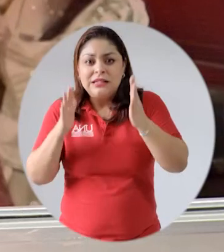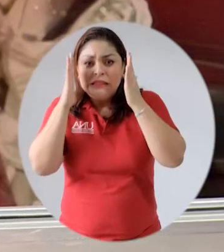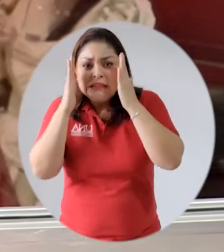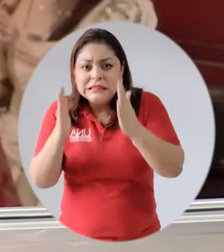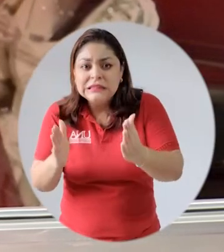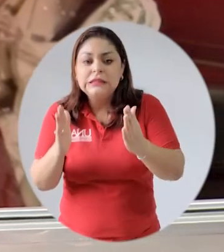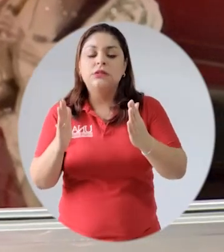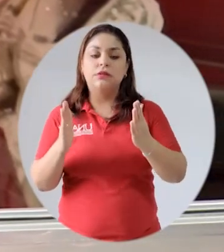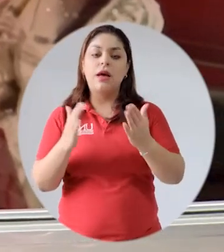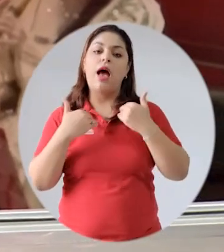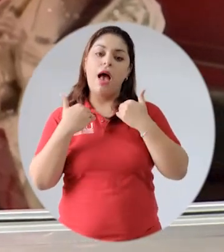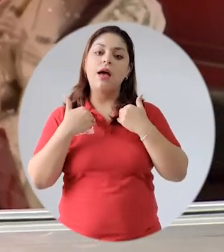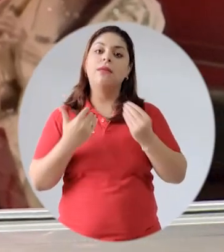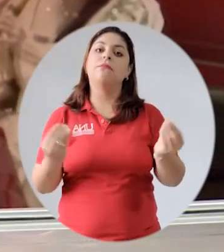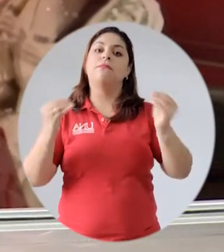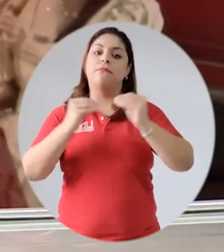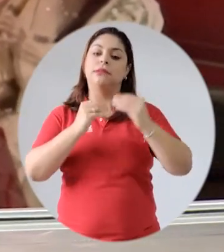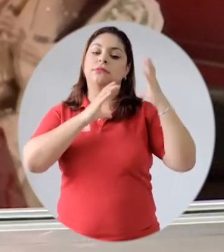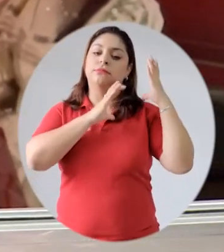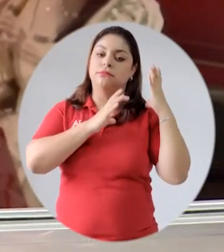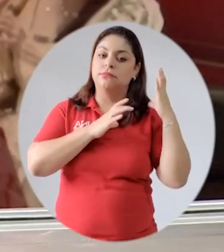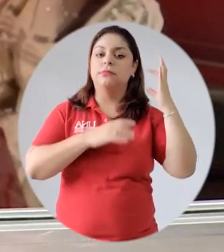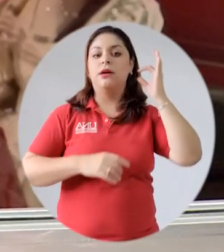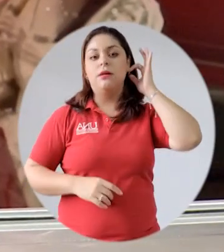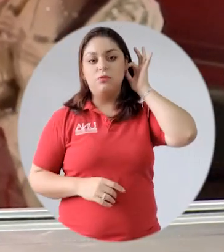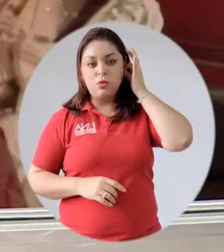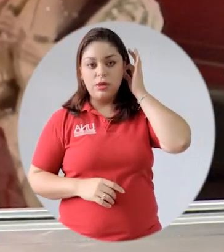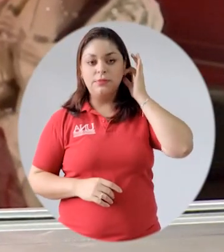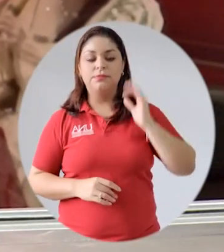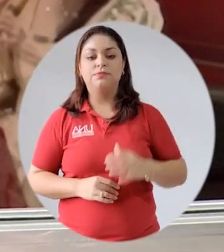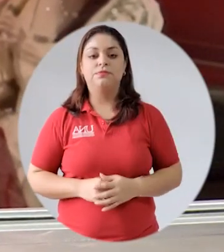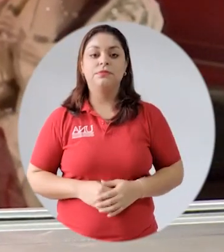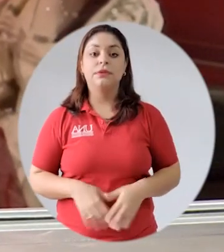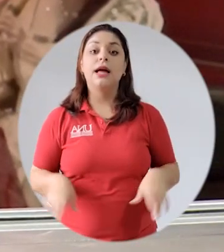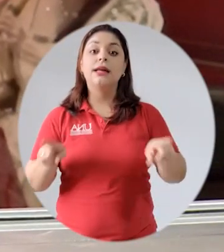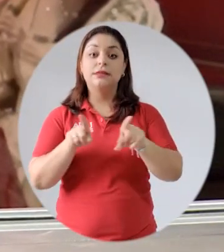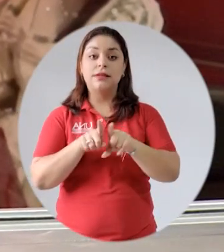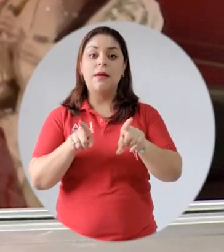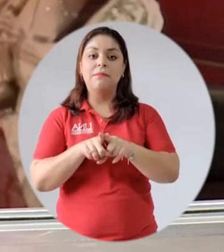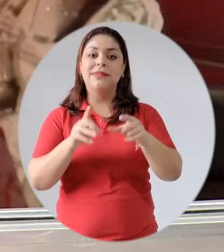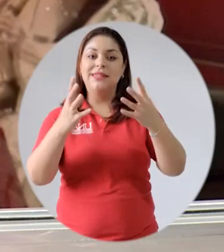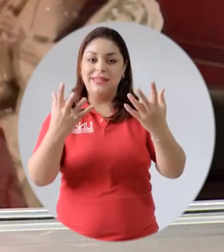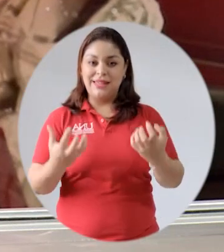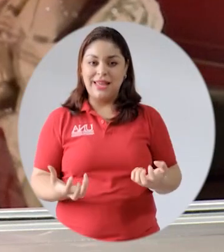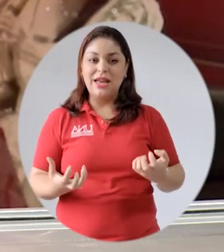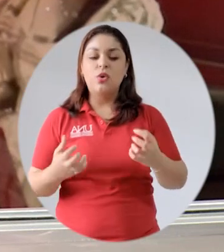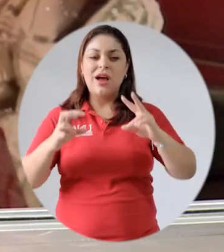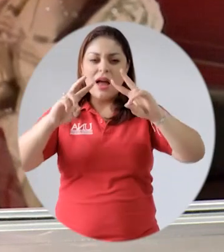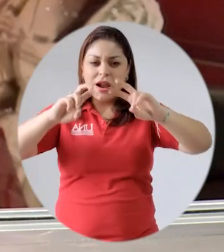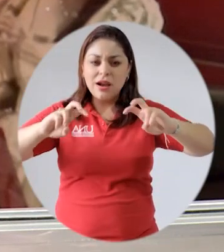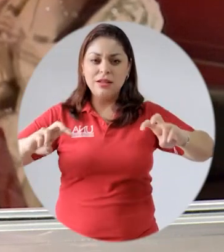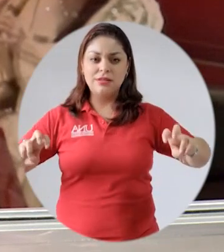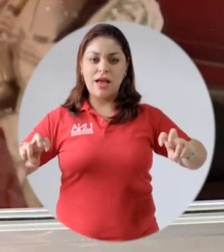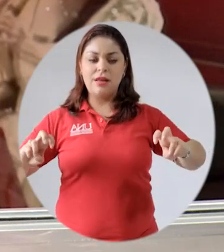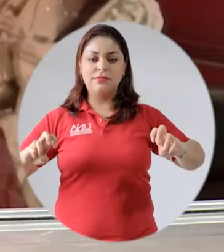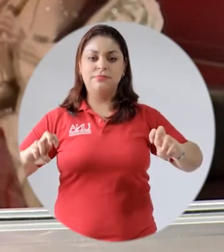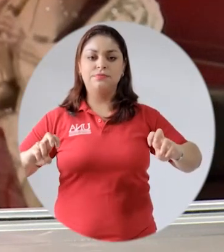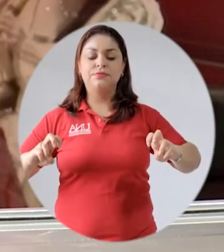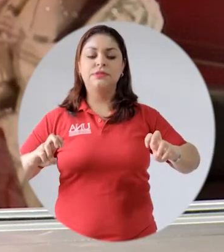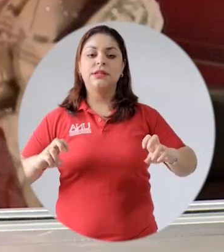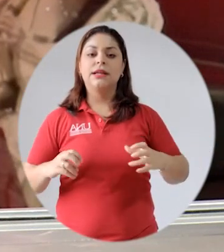horas aproximadamente. Esto es un estimado por semana. Entonces vemos que las mujeres nicaragüenses jefas de hogar